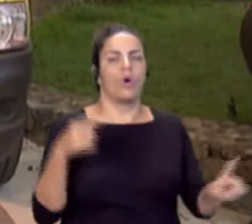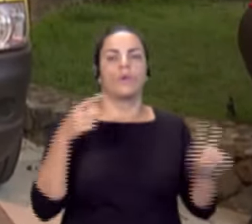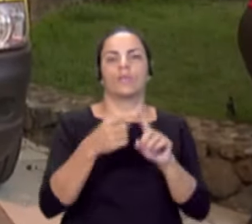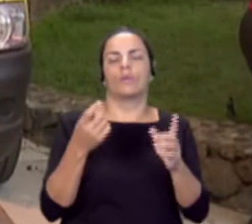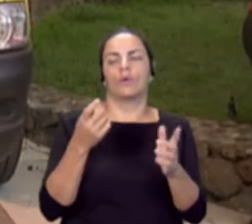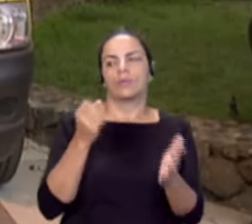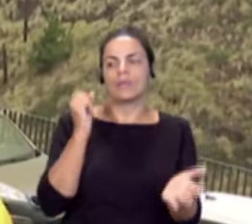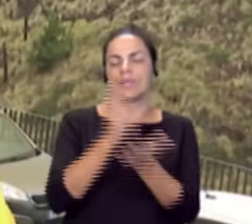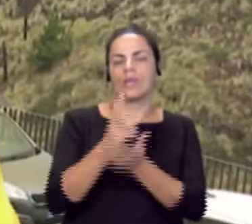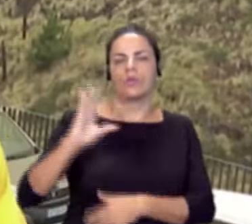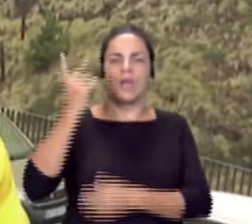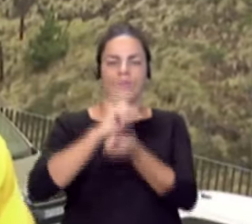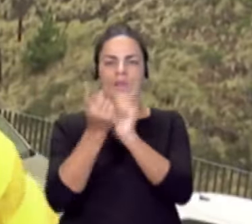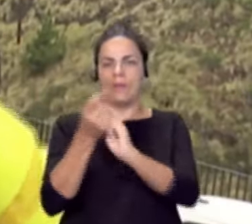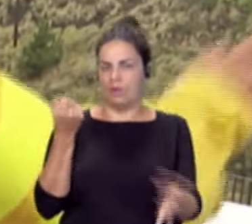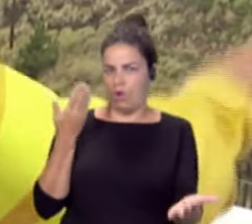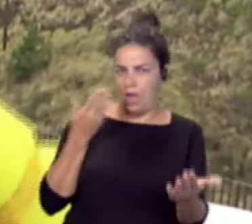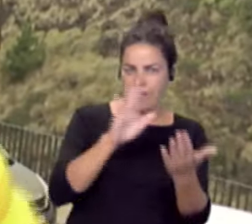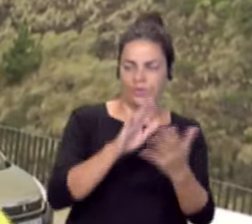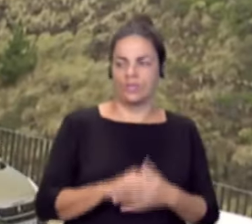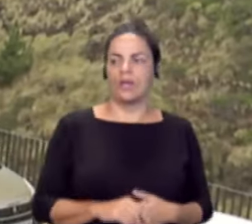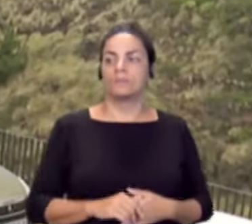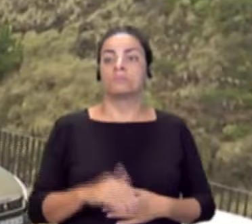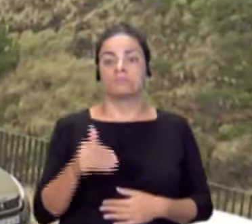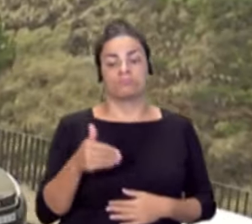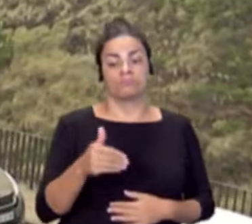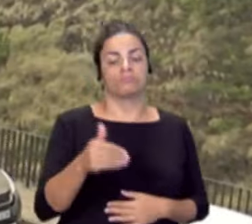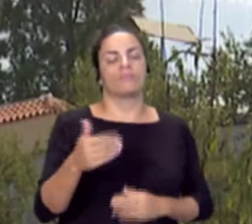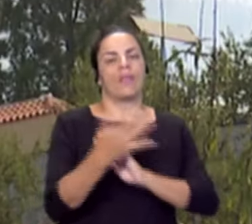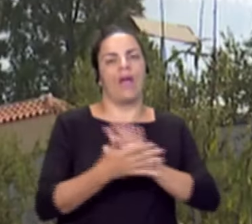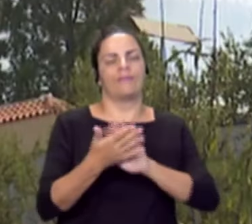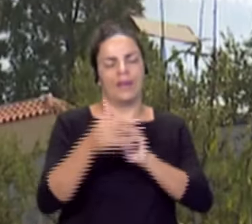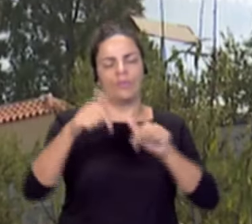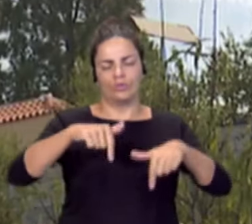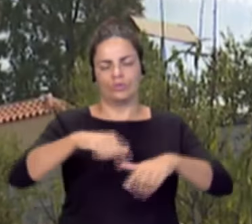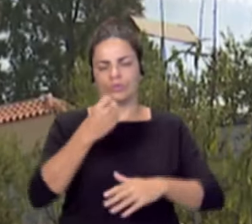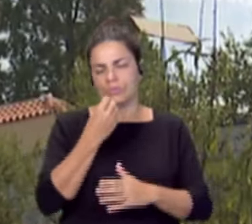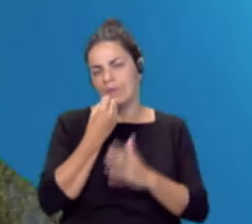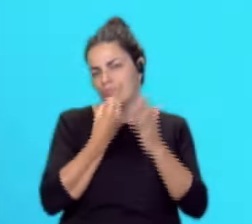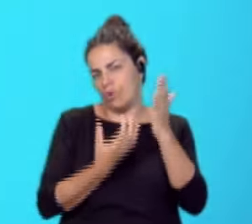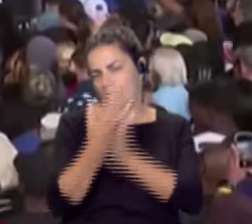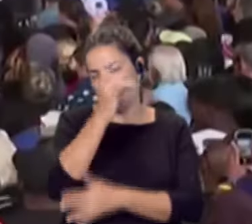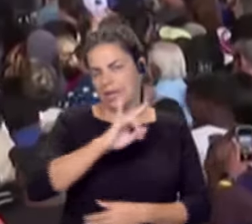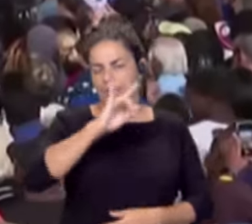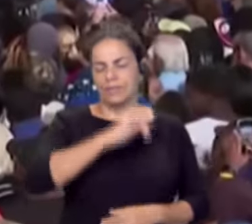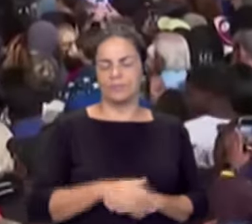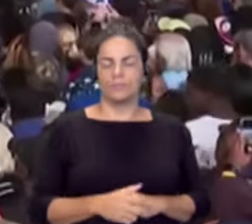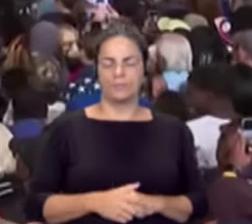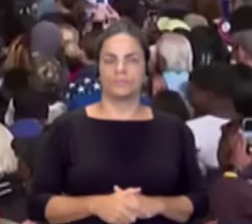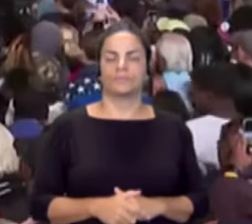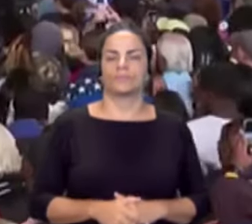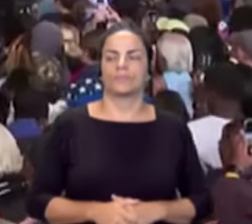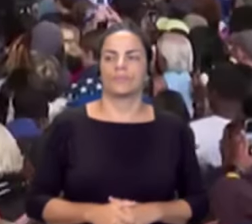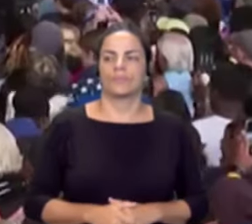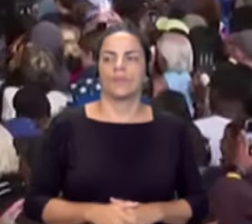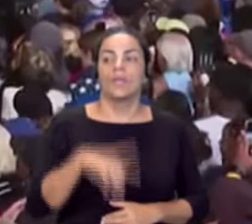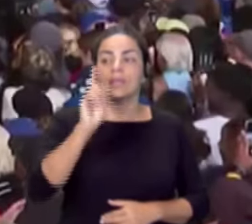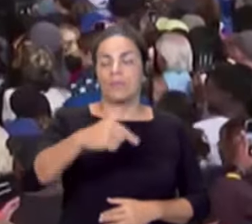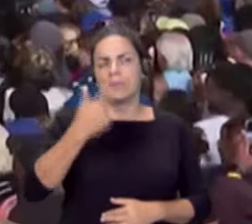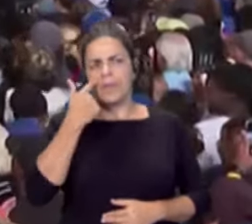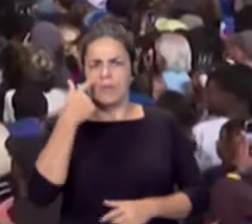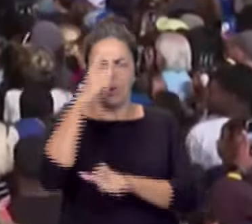retos del cambio climático. En unos minutos hablaremos de ello en Buenos Días Canarias. Además, veremos cómo los